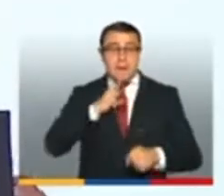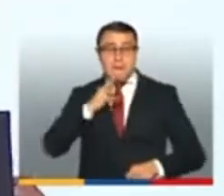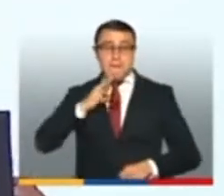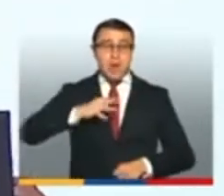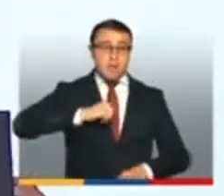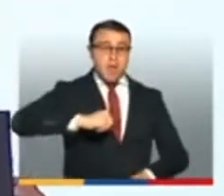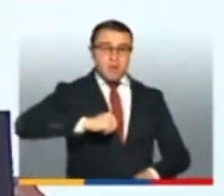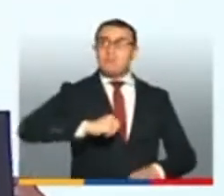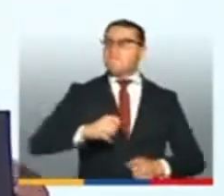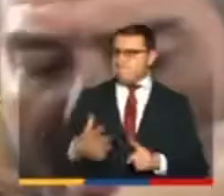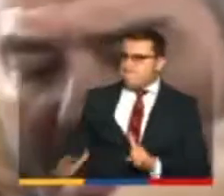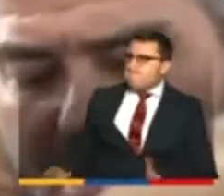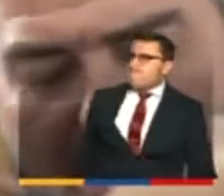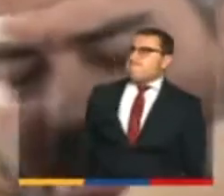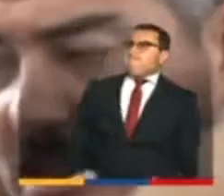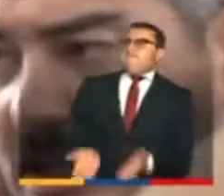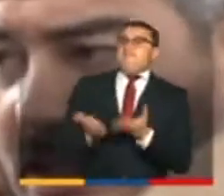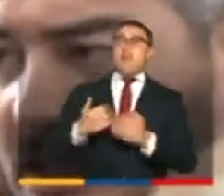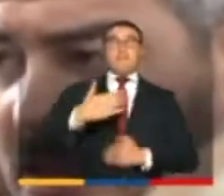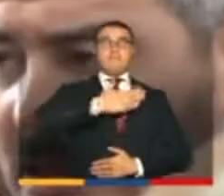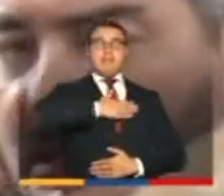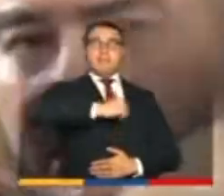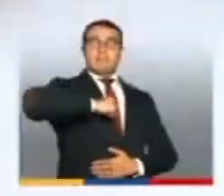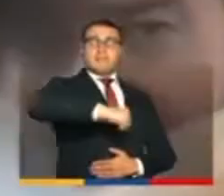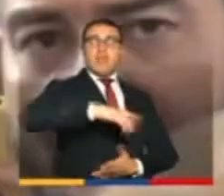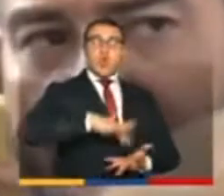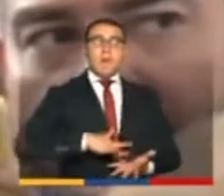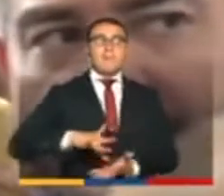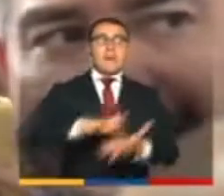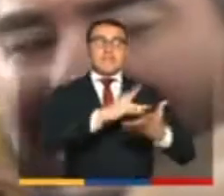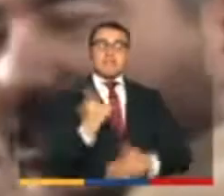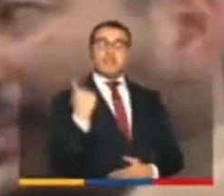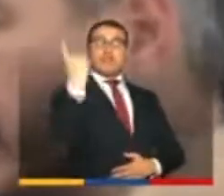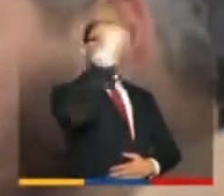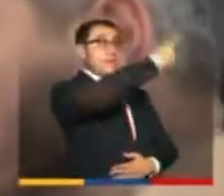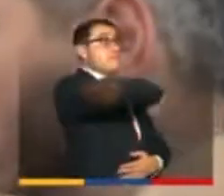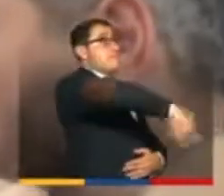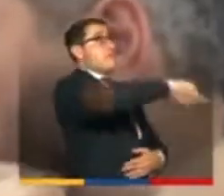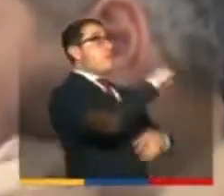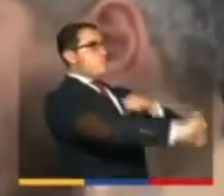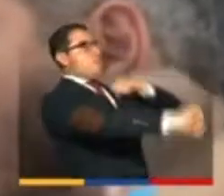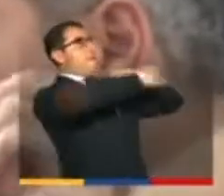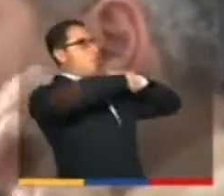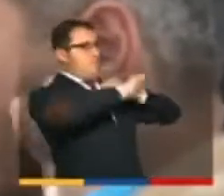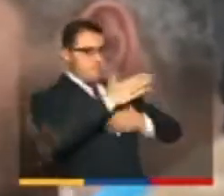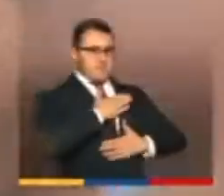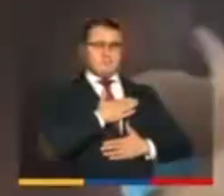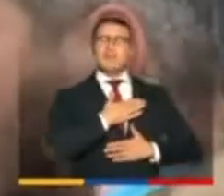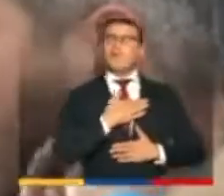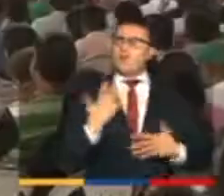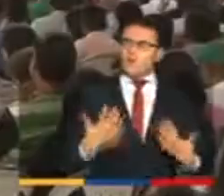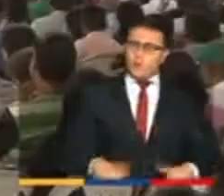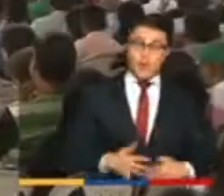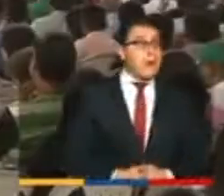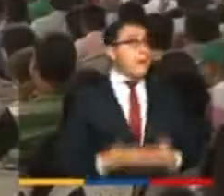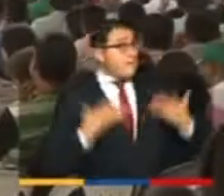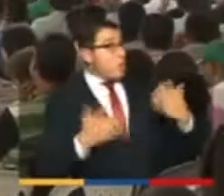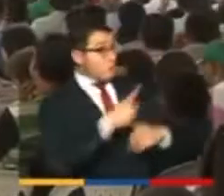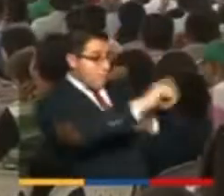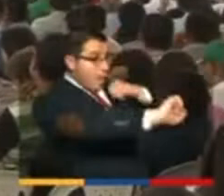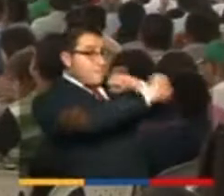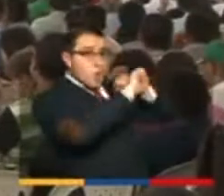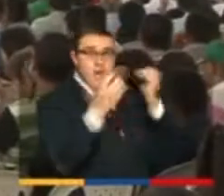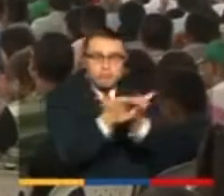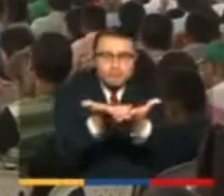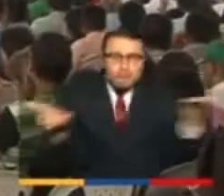derecho a la participación política y por eso Y gracias al pueblo soy presidente